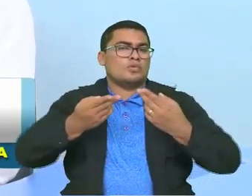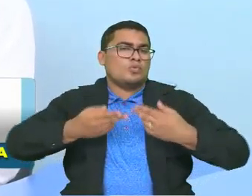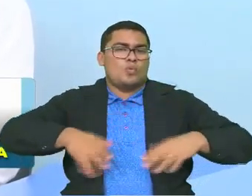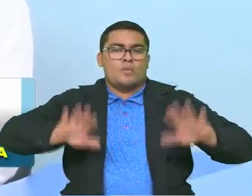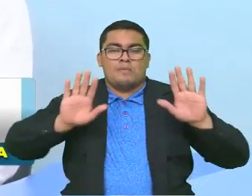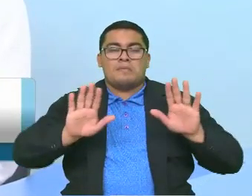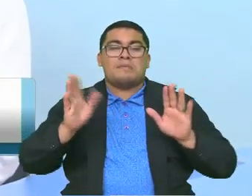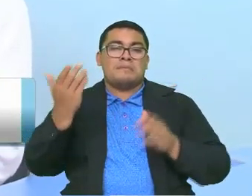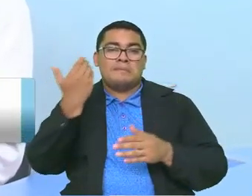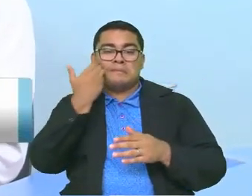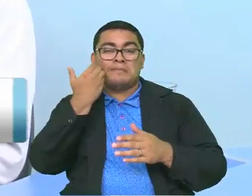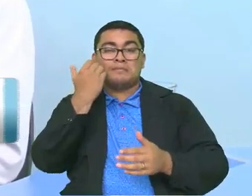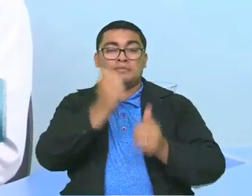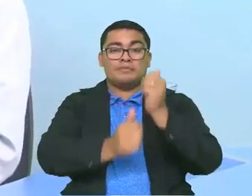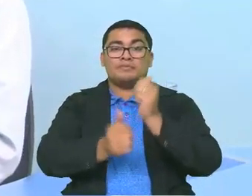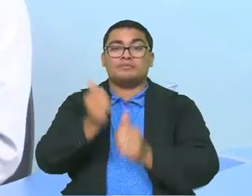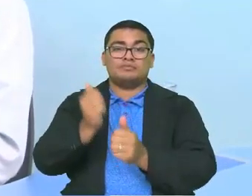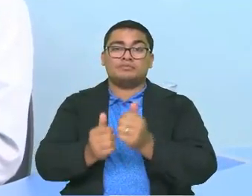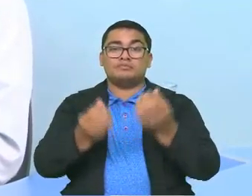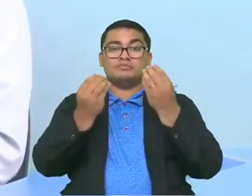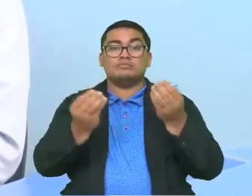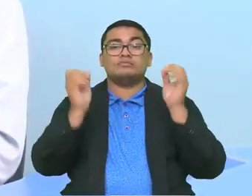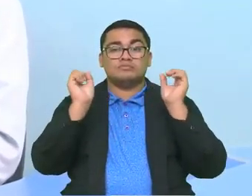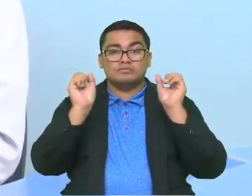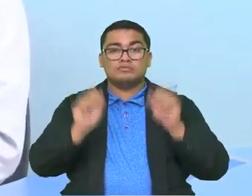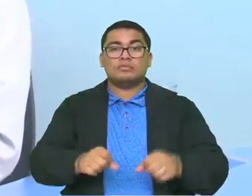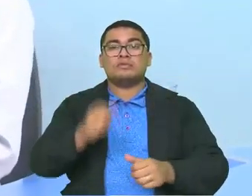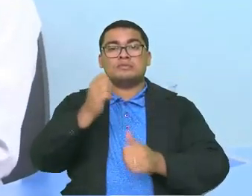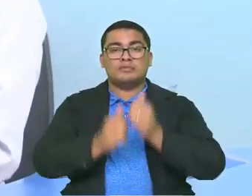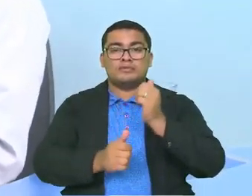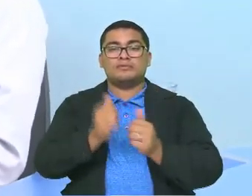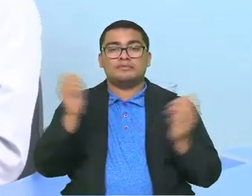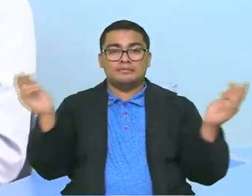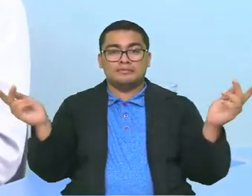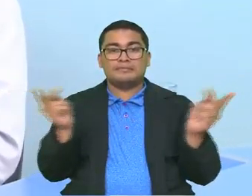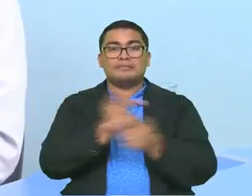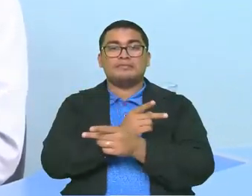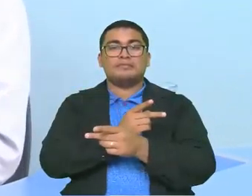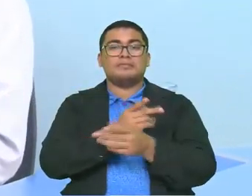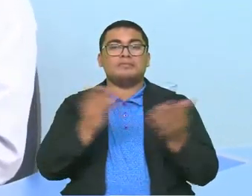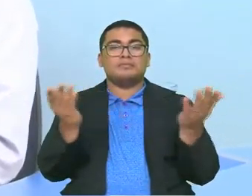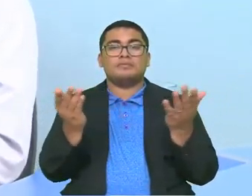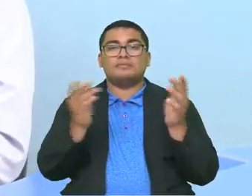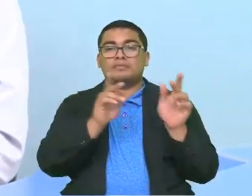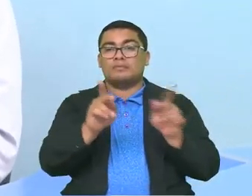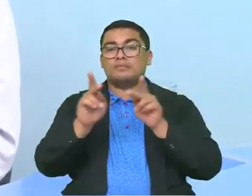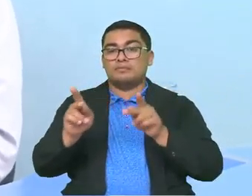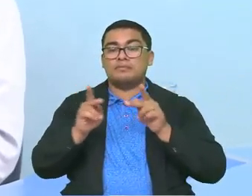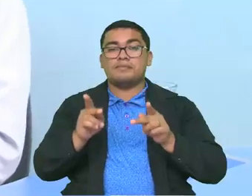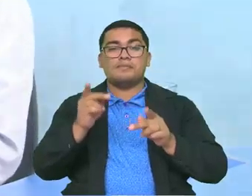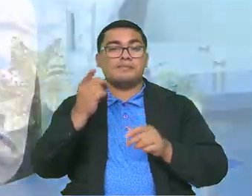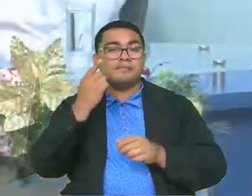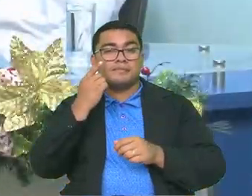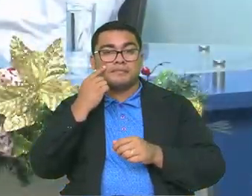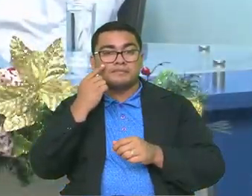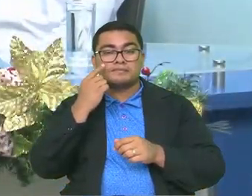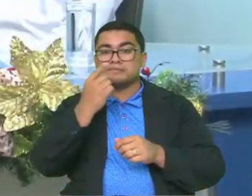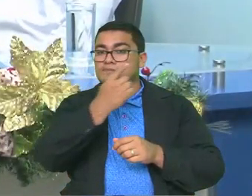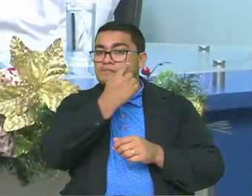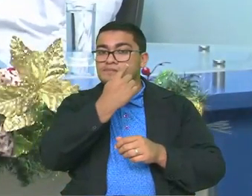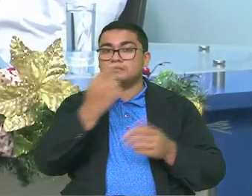tal. El día de hoy, ¿verdad?, vamos a estar hablando de la neuritis óptica. Es una